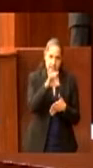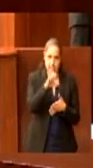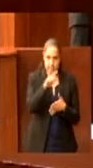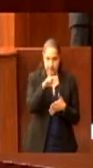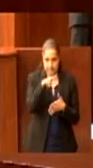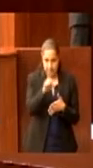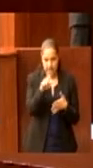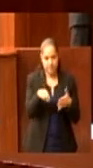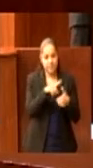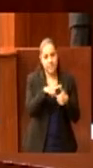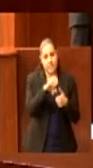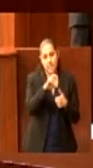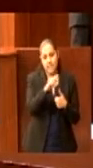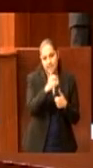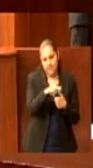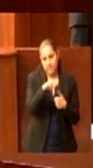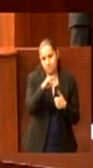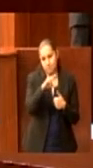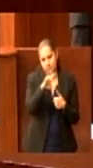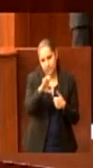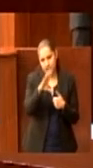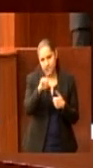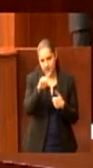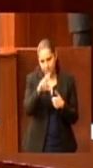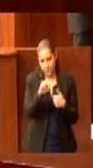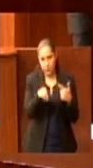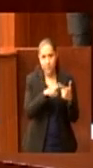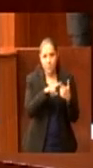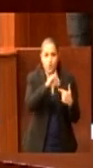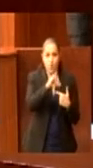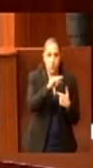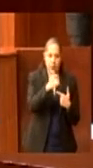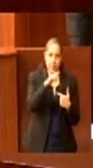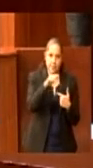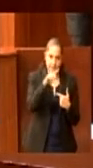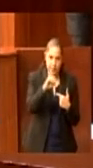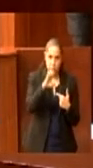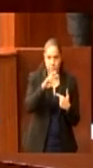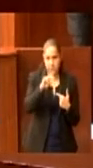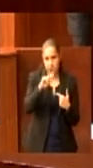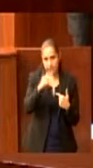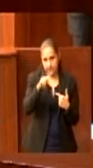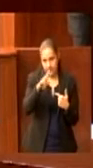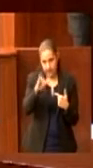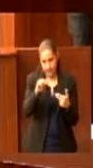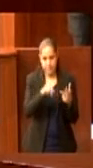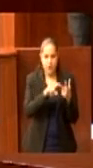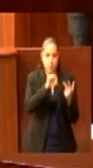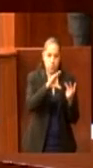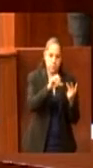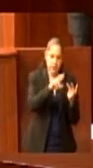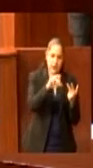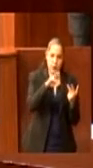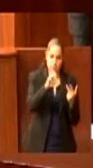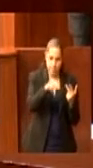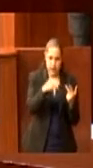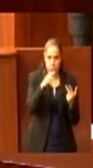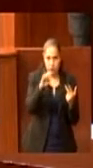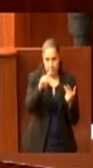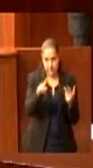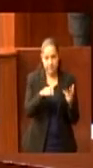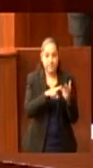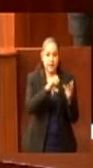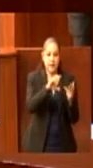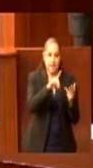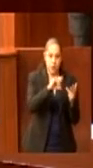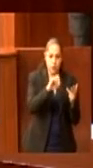cristian michelle castro bello jorge alberto chanona echavarría óscar román rosas gonzález y claudio